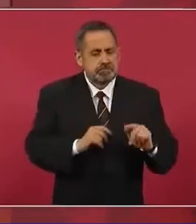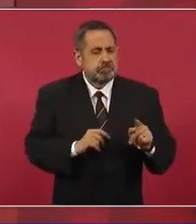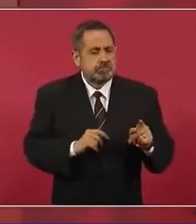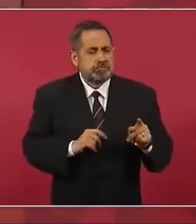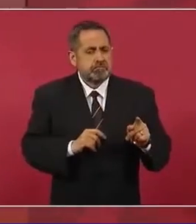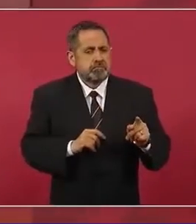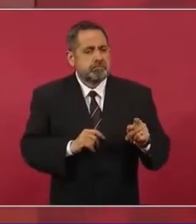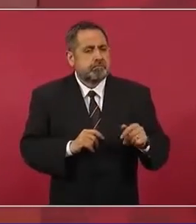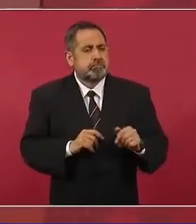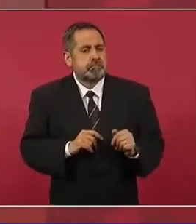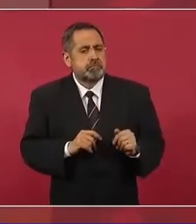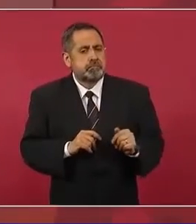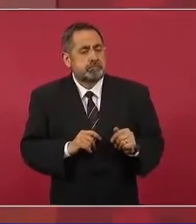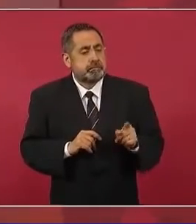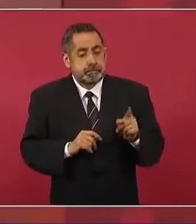su empresa